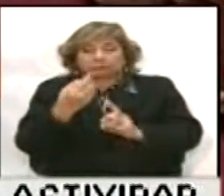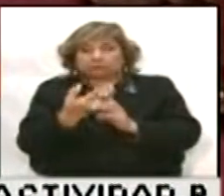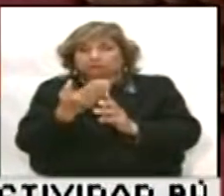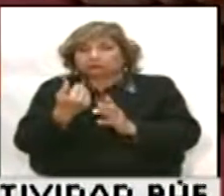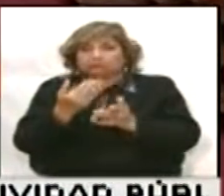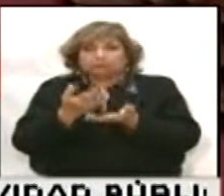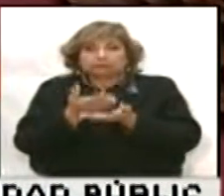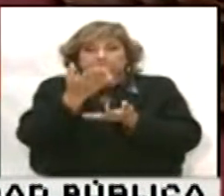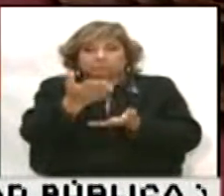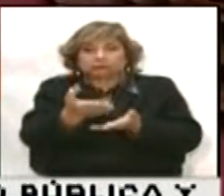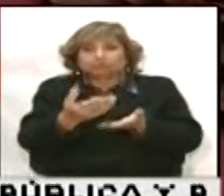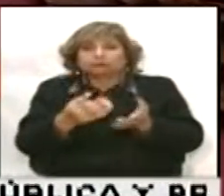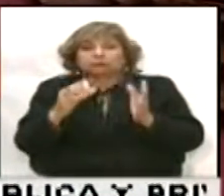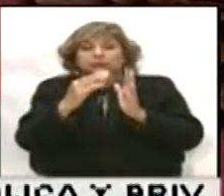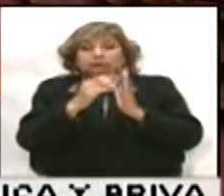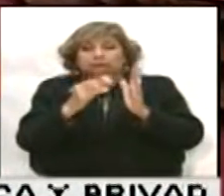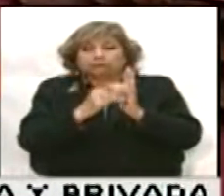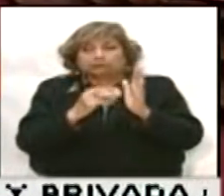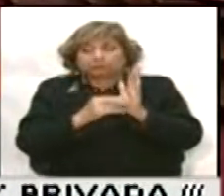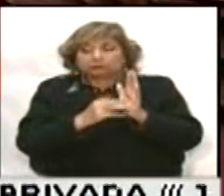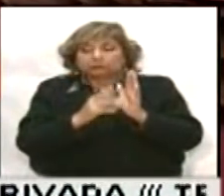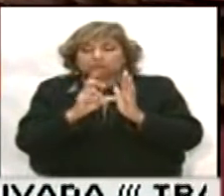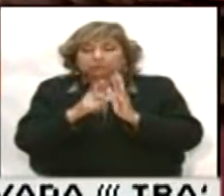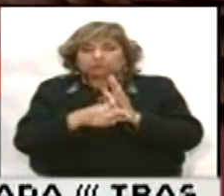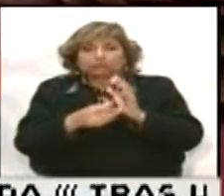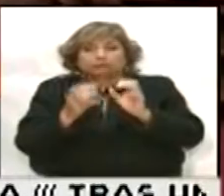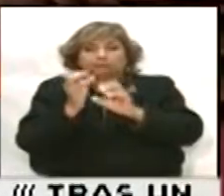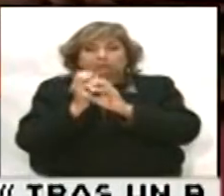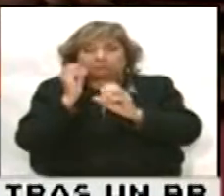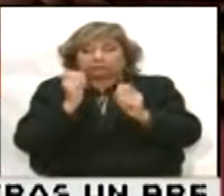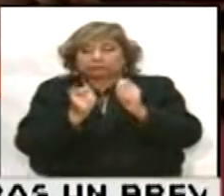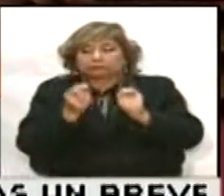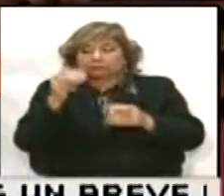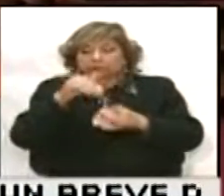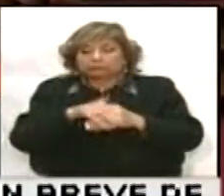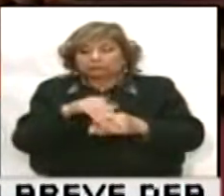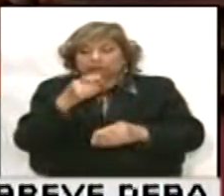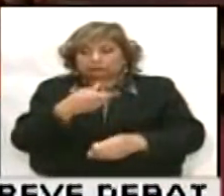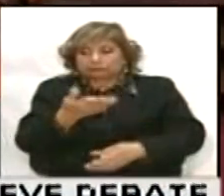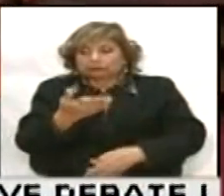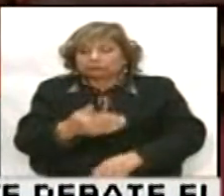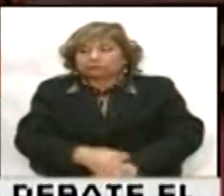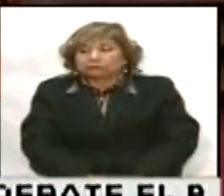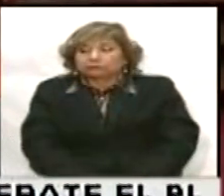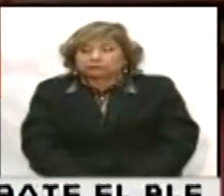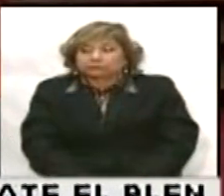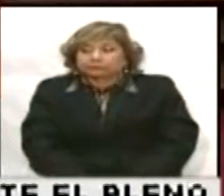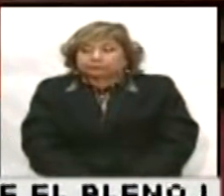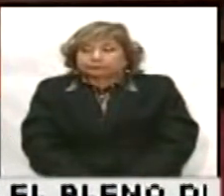que pase a la Comisión de Constitución y regrese a la Comisión de Transportes. Al voto.